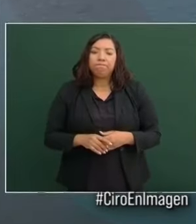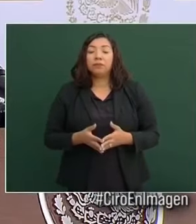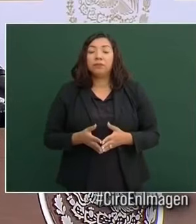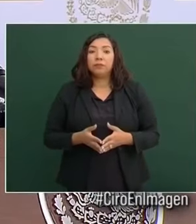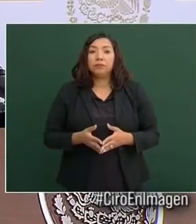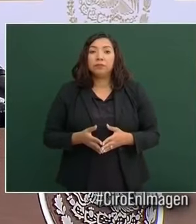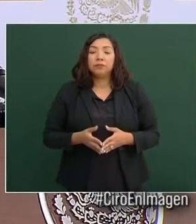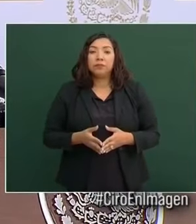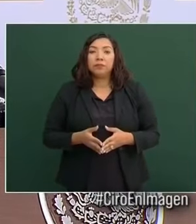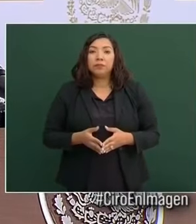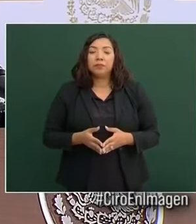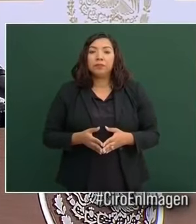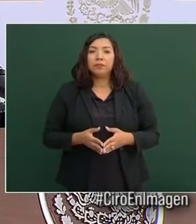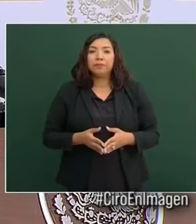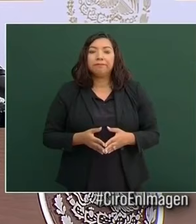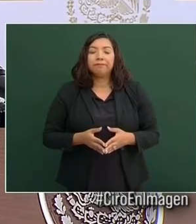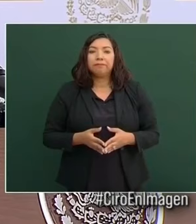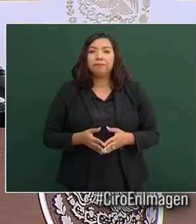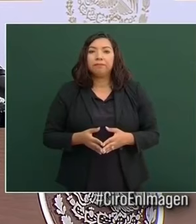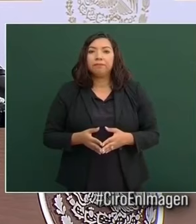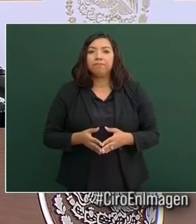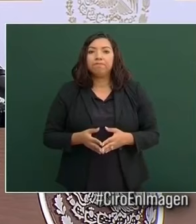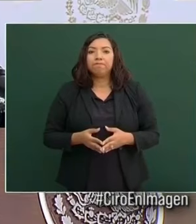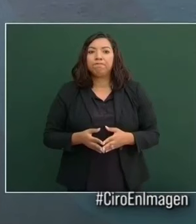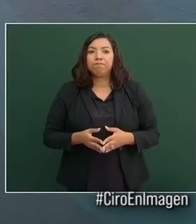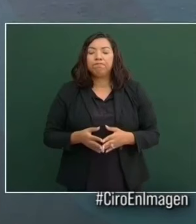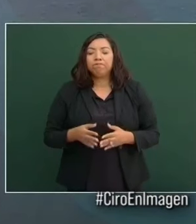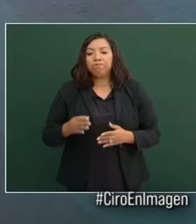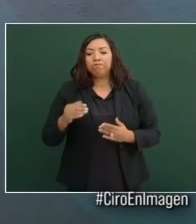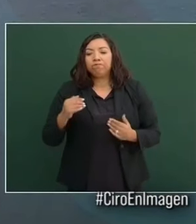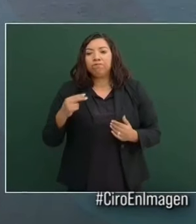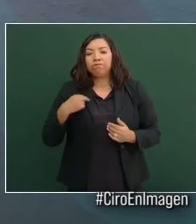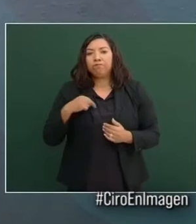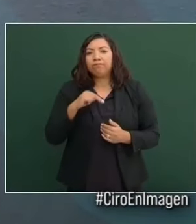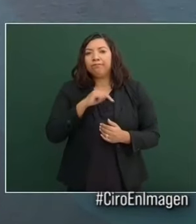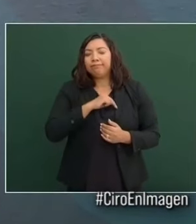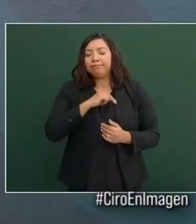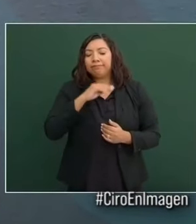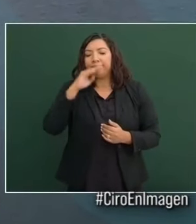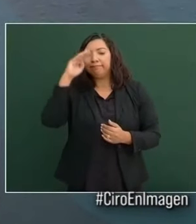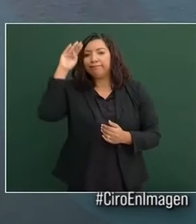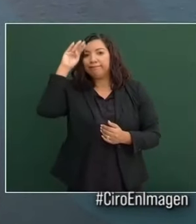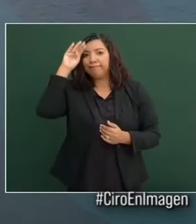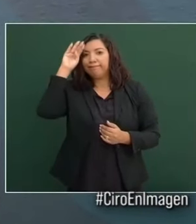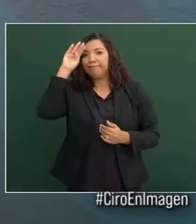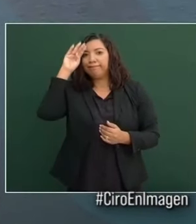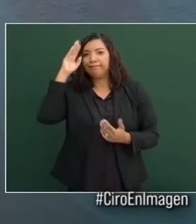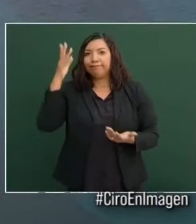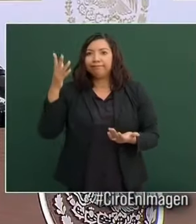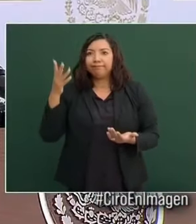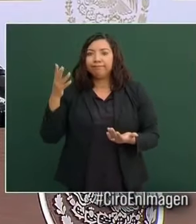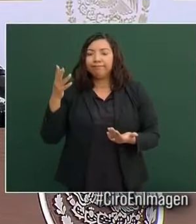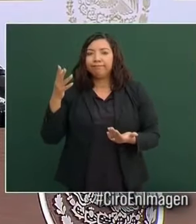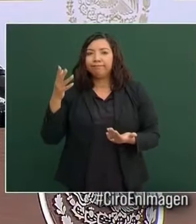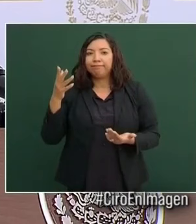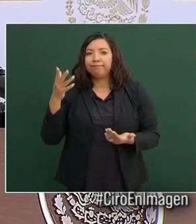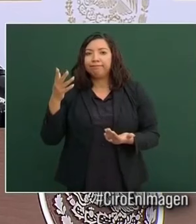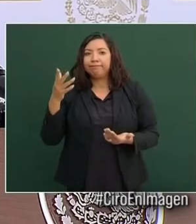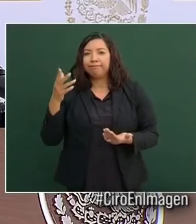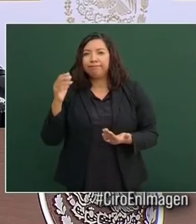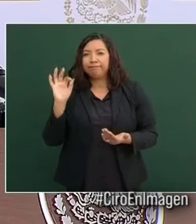consideramos que se podían haber buscado otras opciones, otras